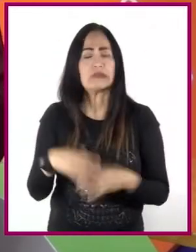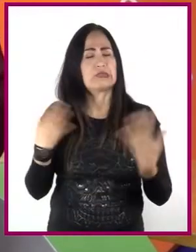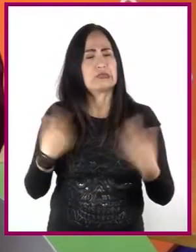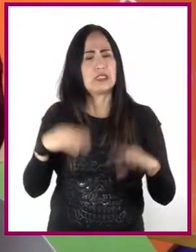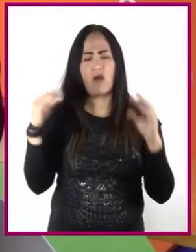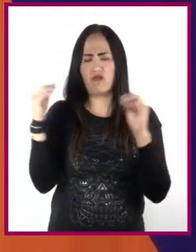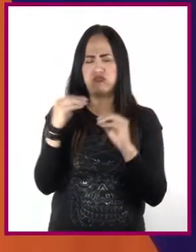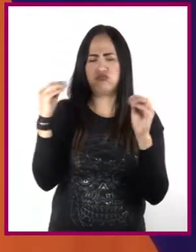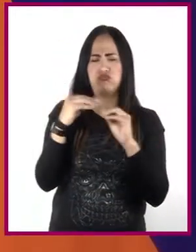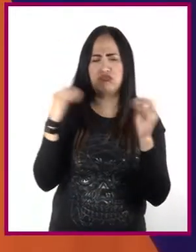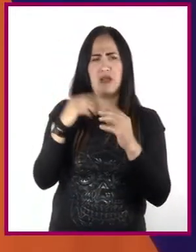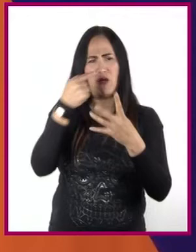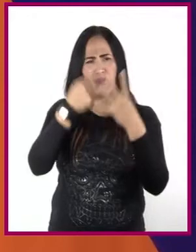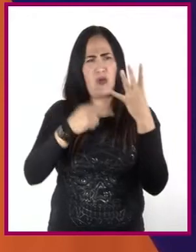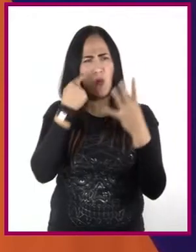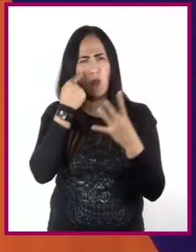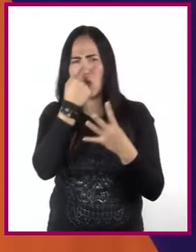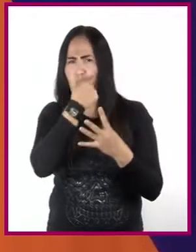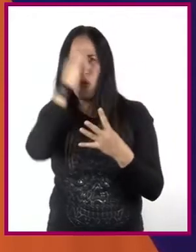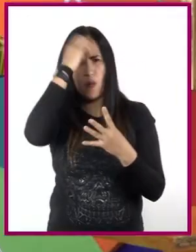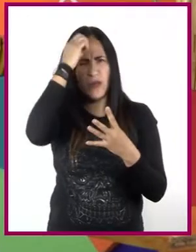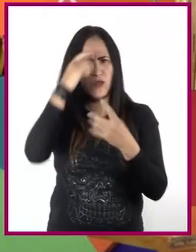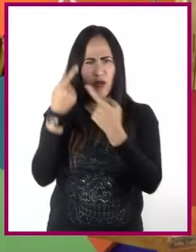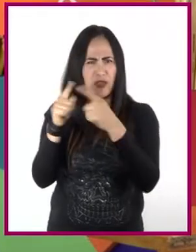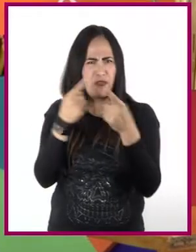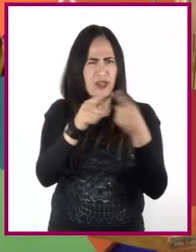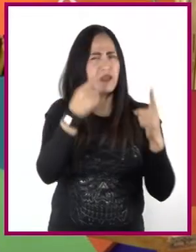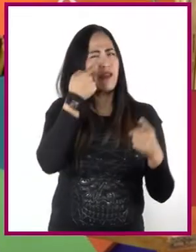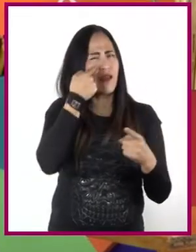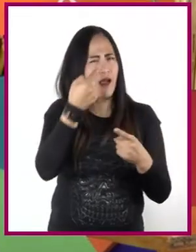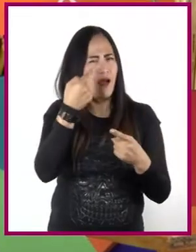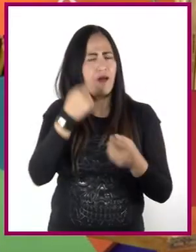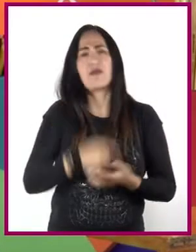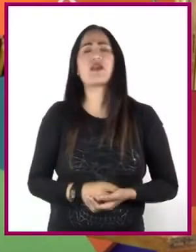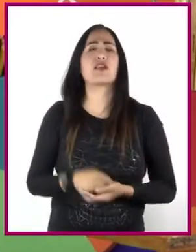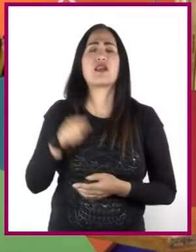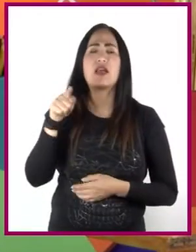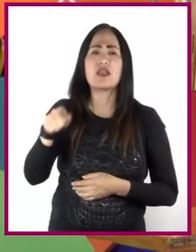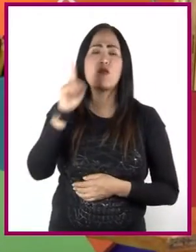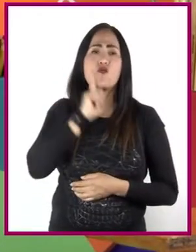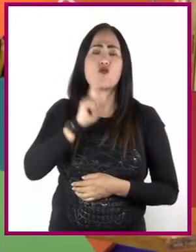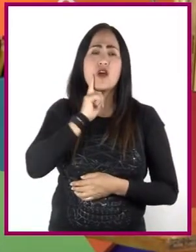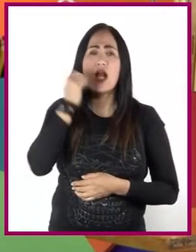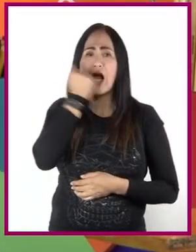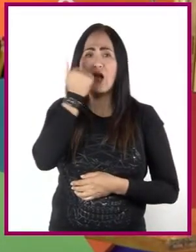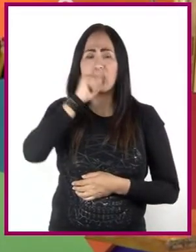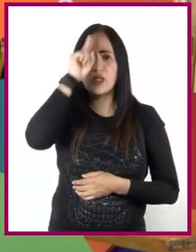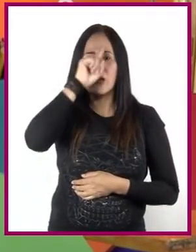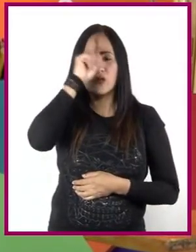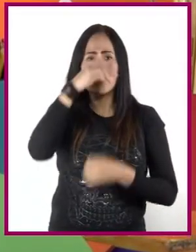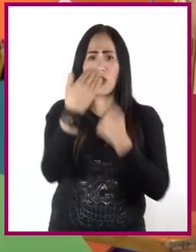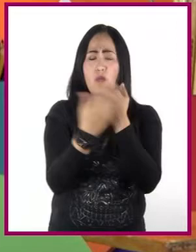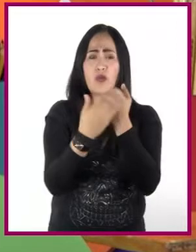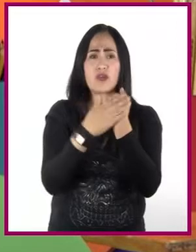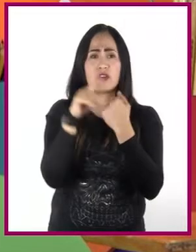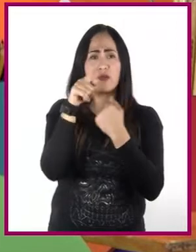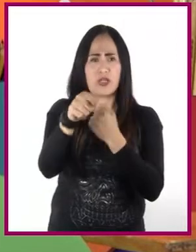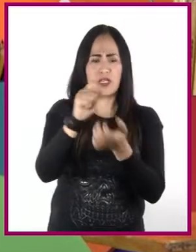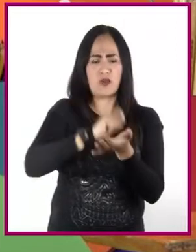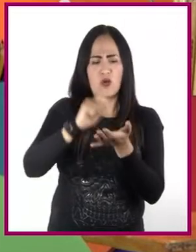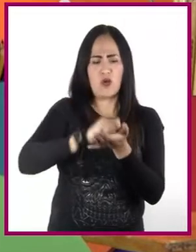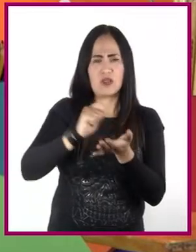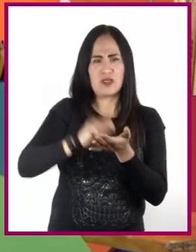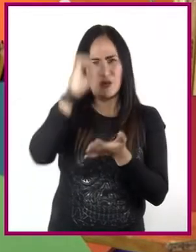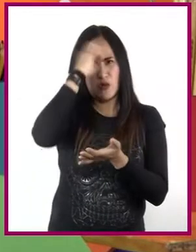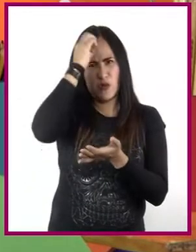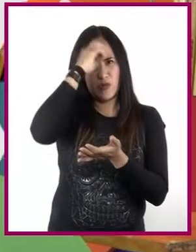innumerables interpretaciones. Mejor escuchemos a Luna, quien solicita un consejo ahora que está próxima a escribir su artículo de